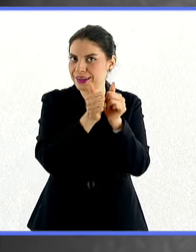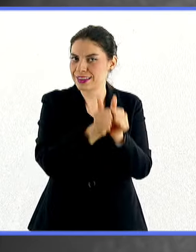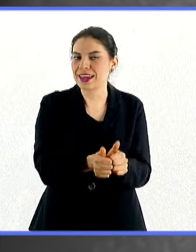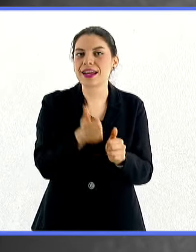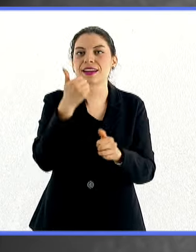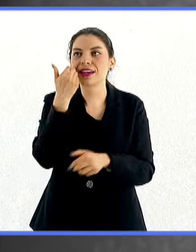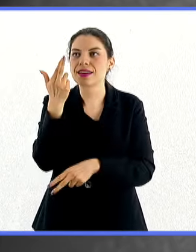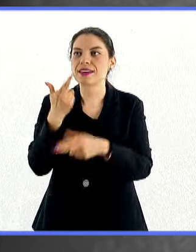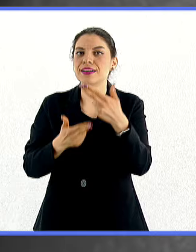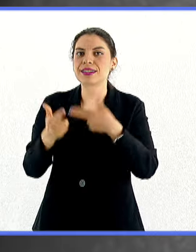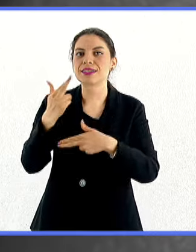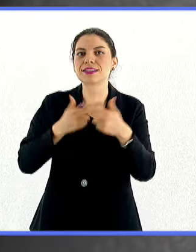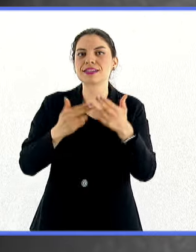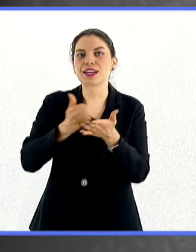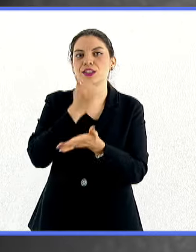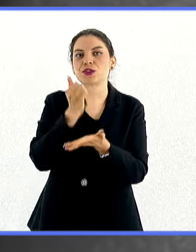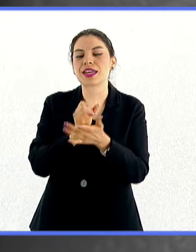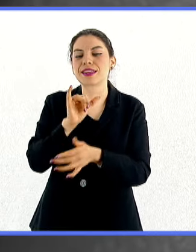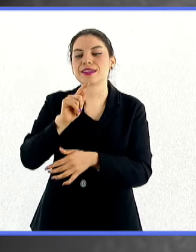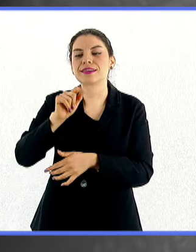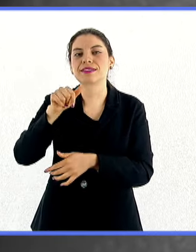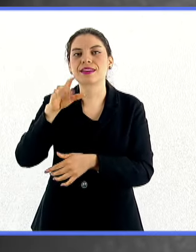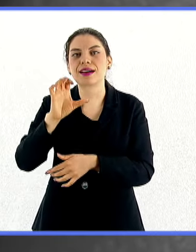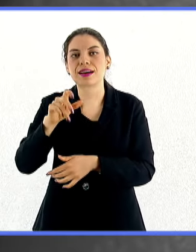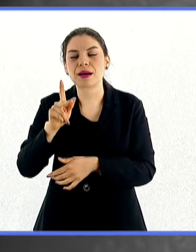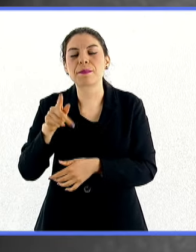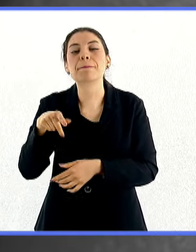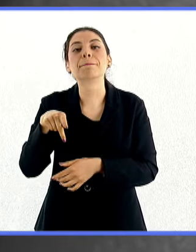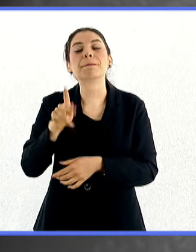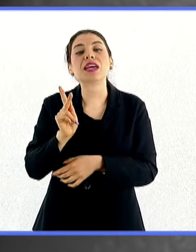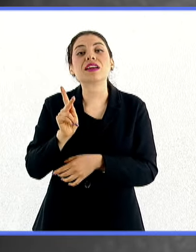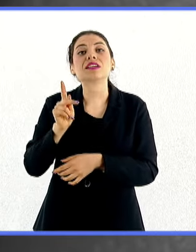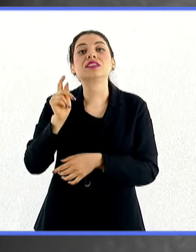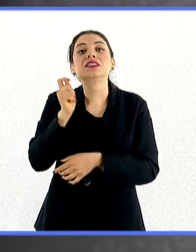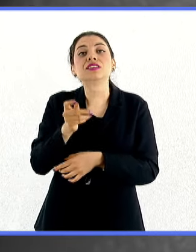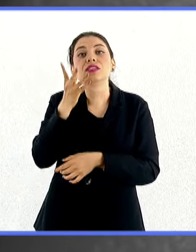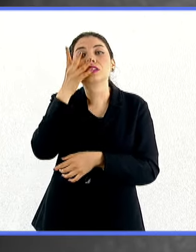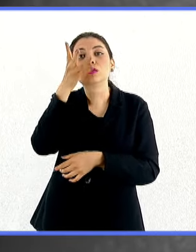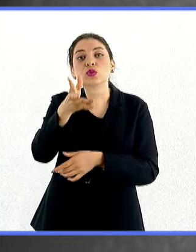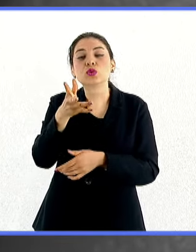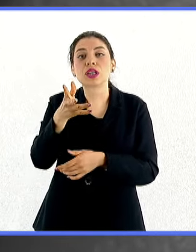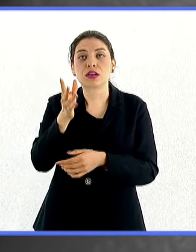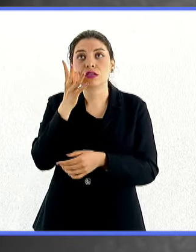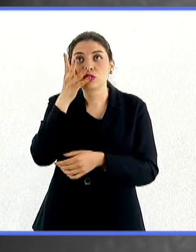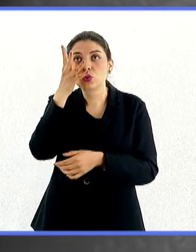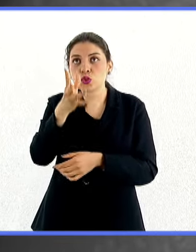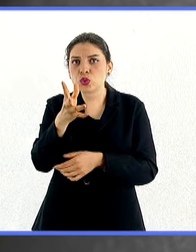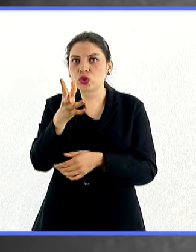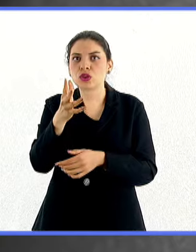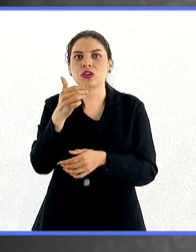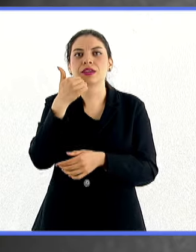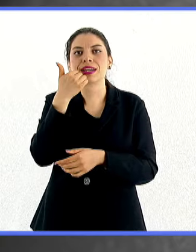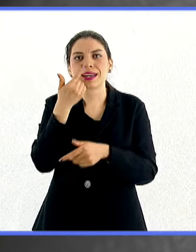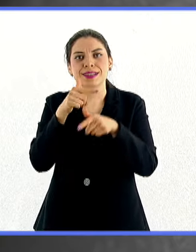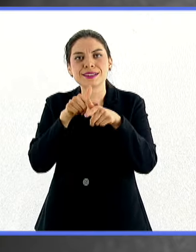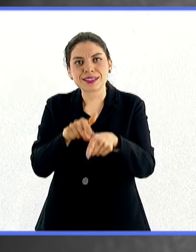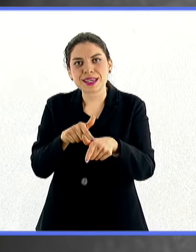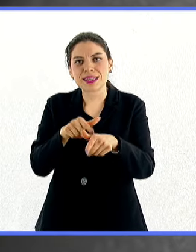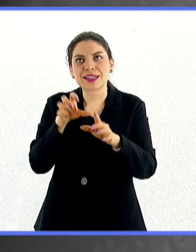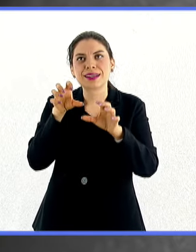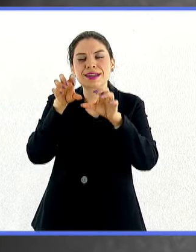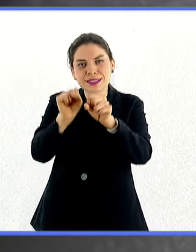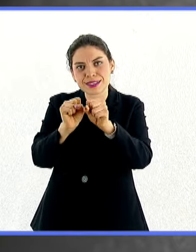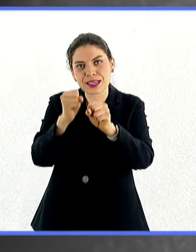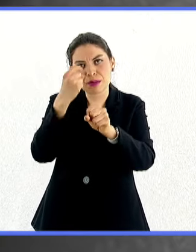ese regreso es un futuro y no quiere perder ese futuro porque él sabe que lo va a